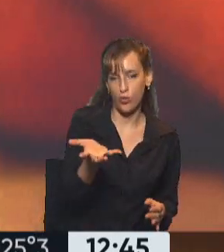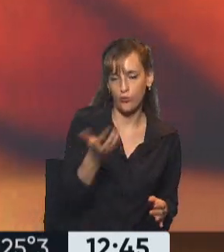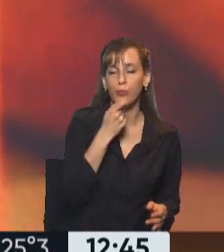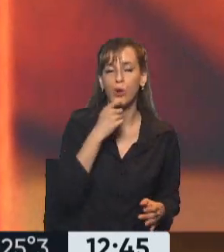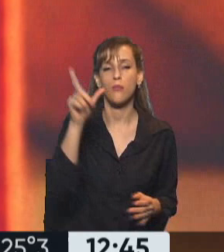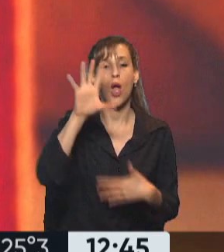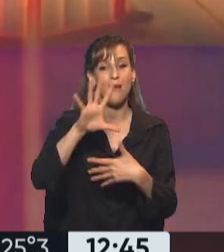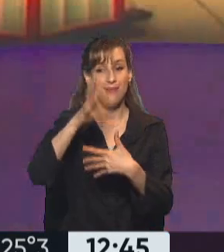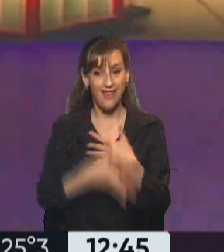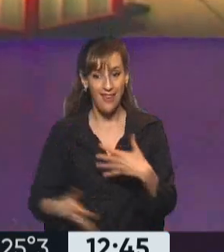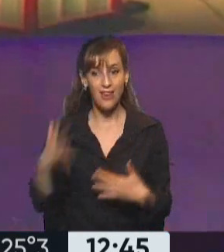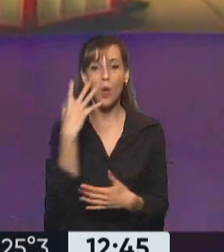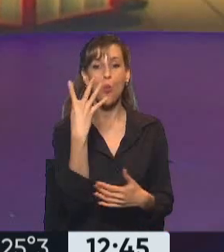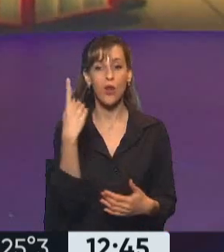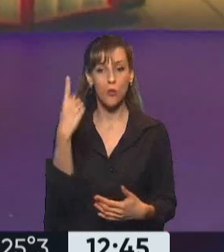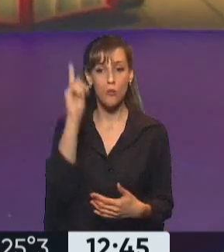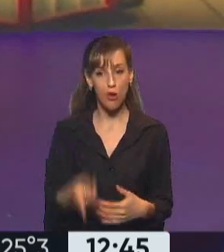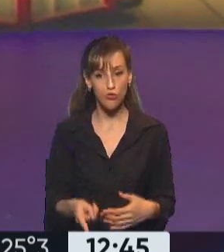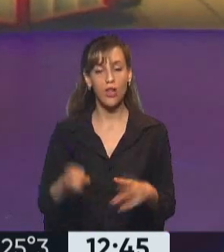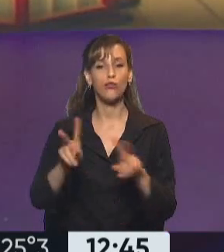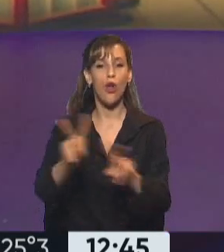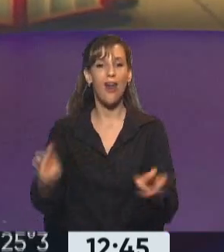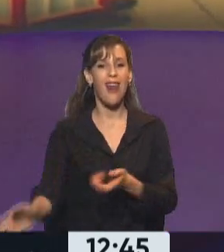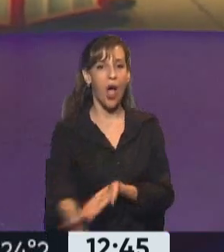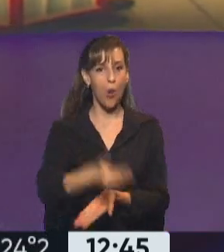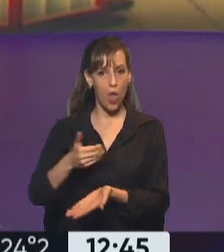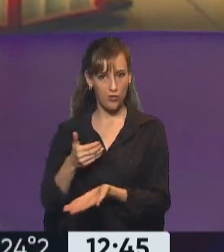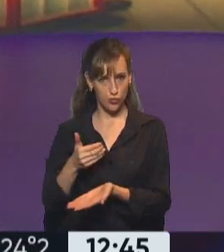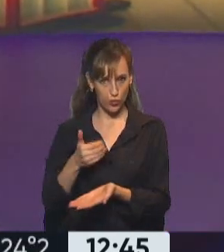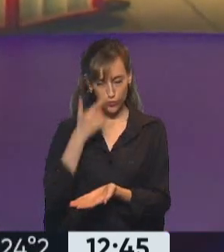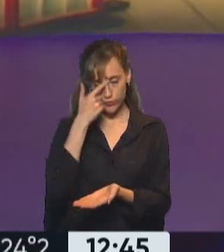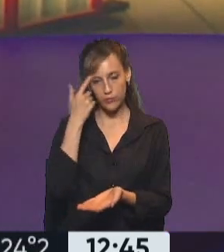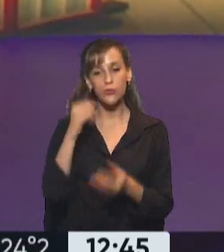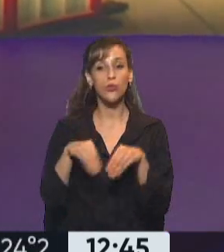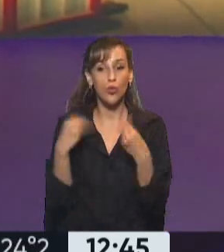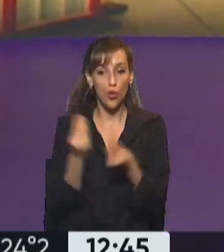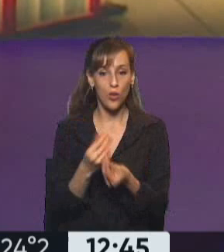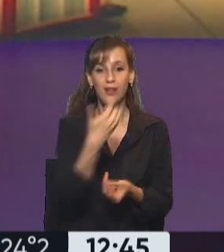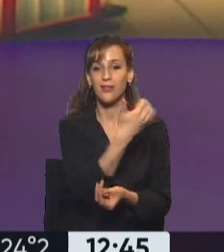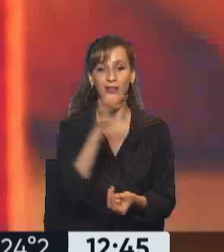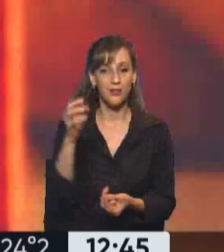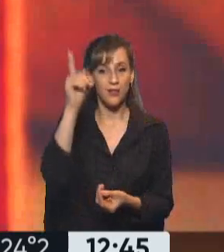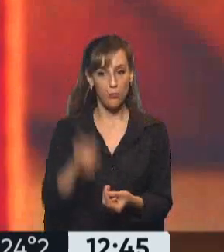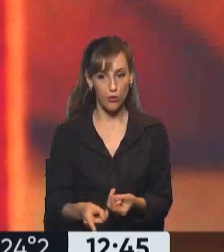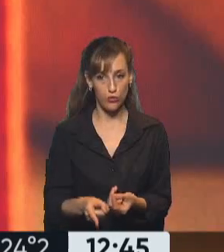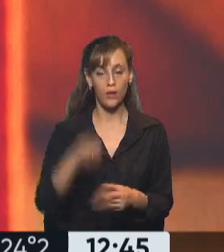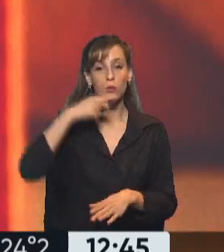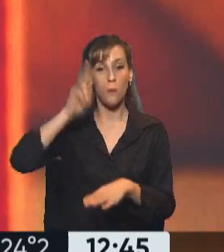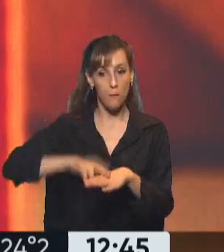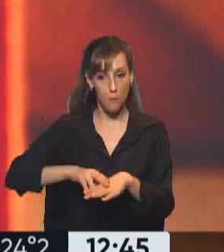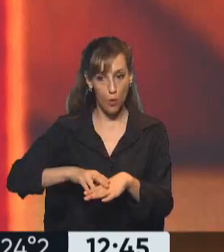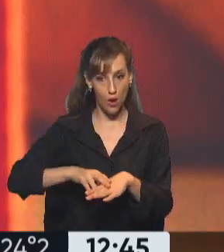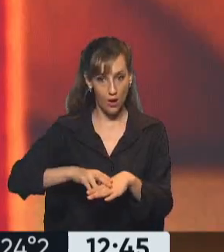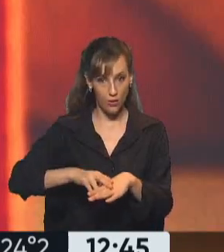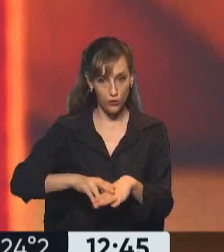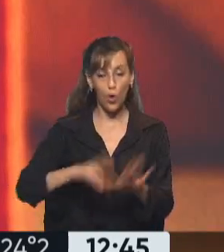Latina son el 41% de la recaudación. En castellano, el 60% de los impuestos se le